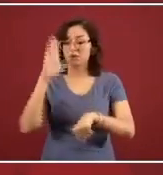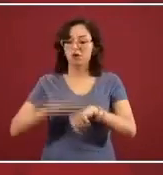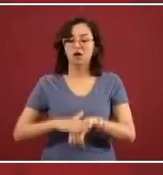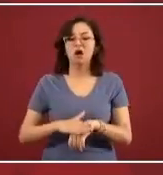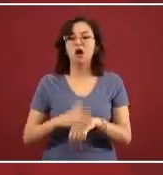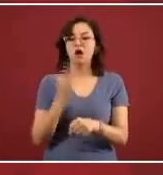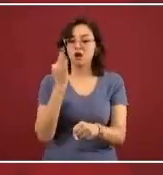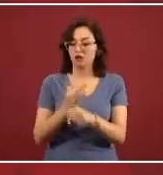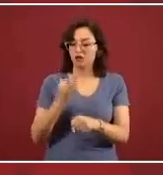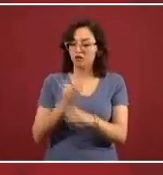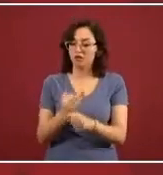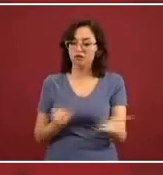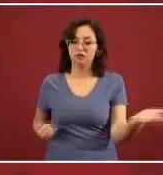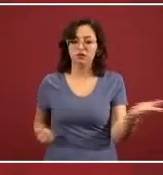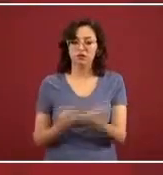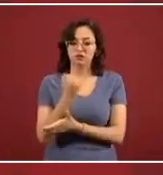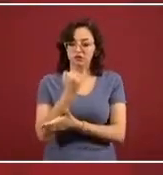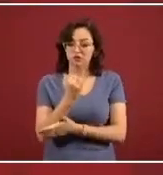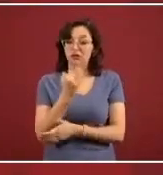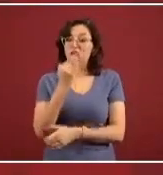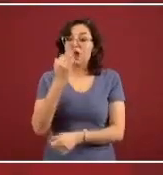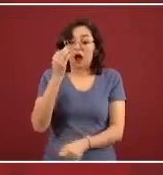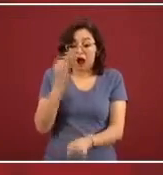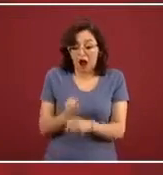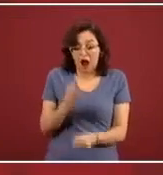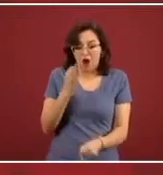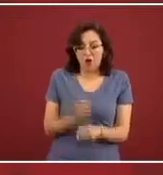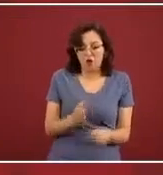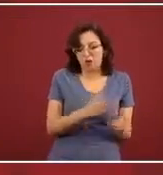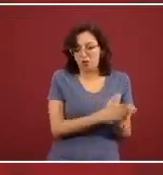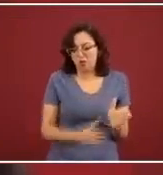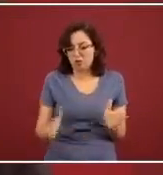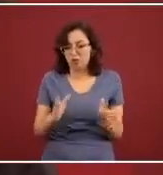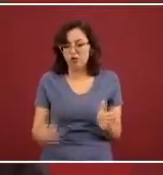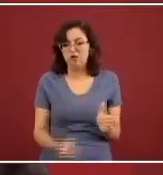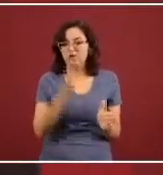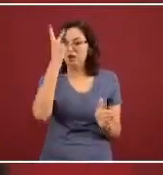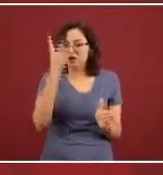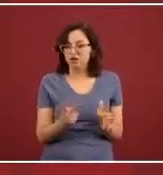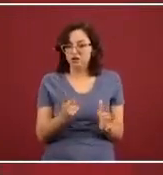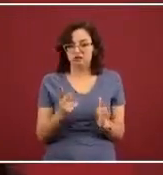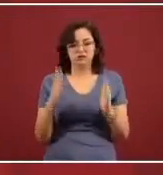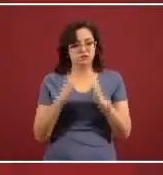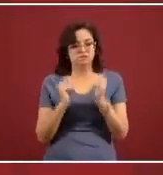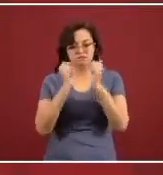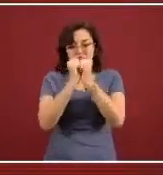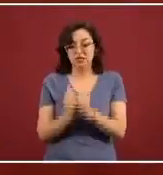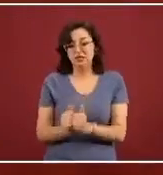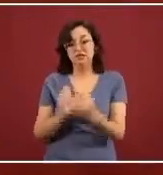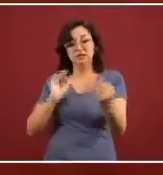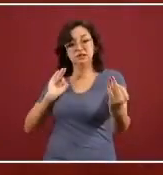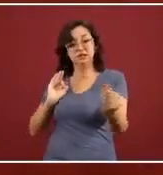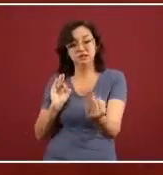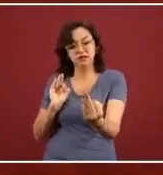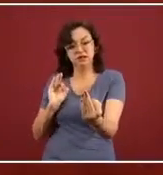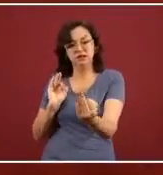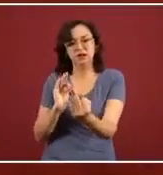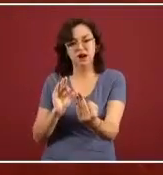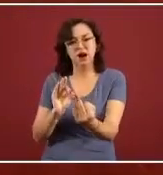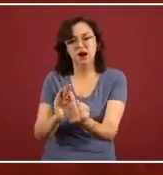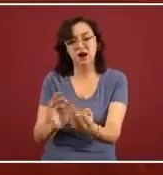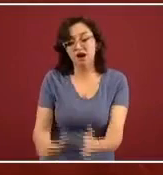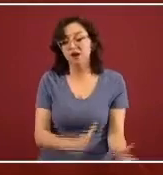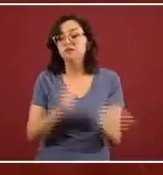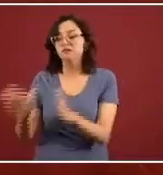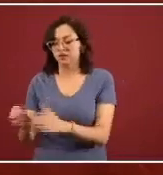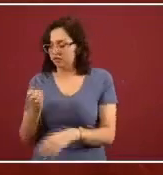medidas se necesitan ahorita en la fase 2, y que nos seguimos acercando a la fase 3. Irremediablemente